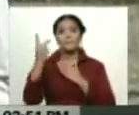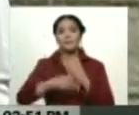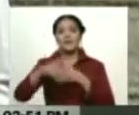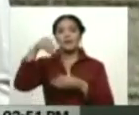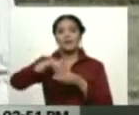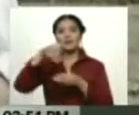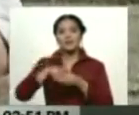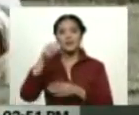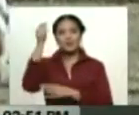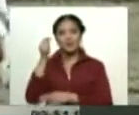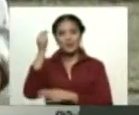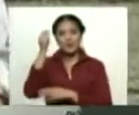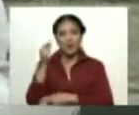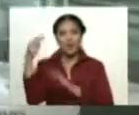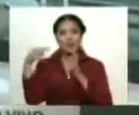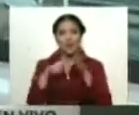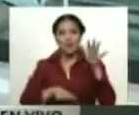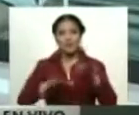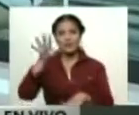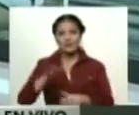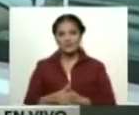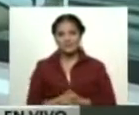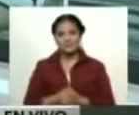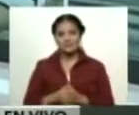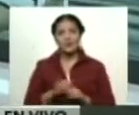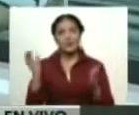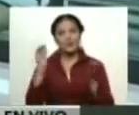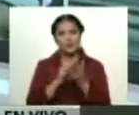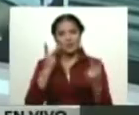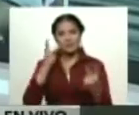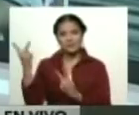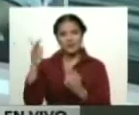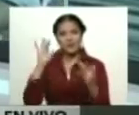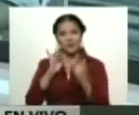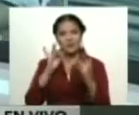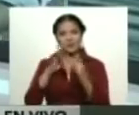elecciones parlamentarias 2015. Volvemos inmediatamente a los estudios. Adelante.